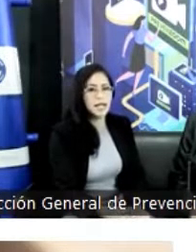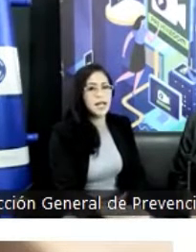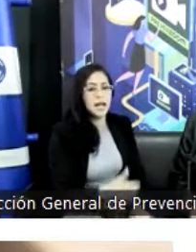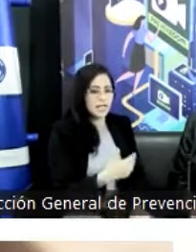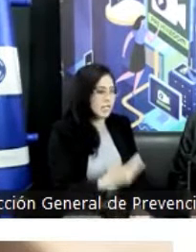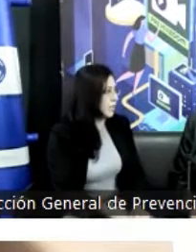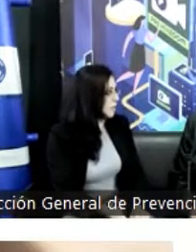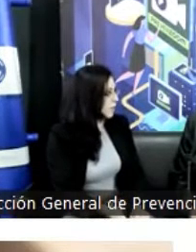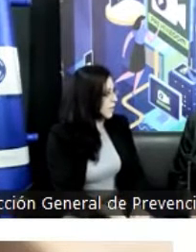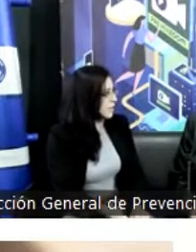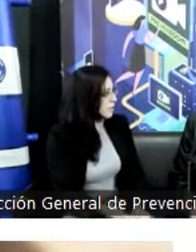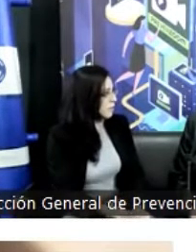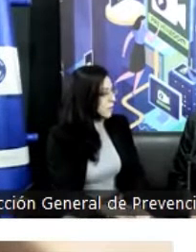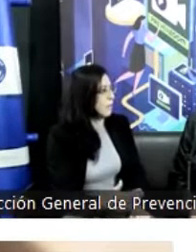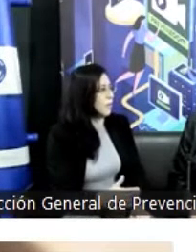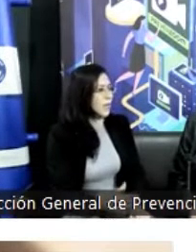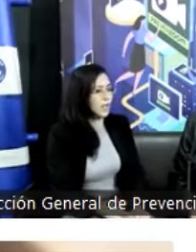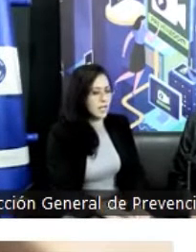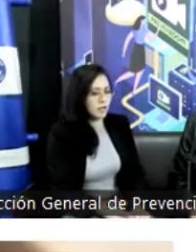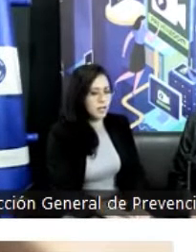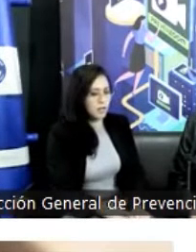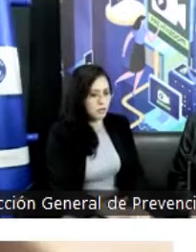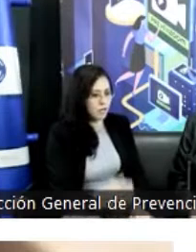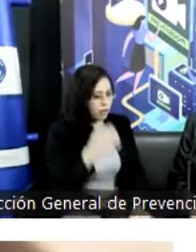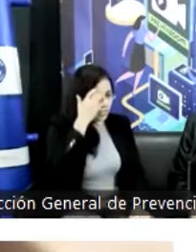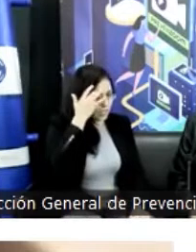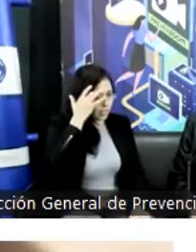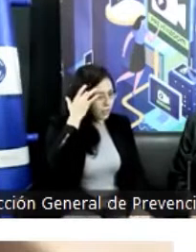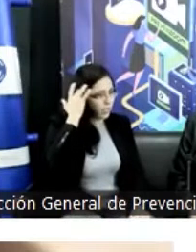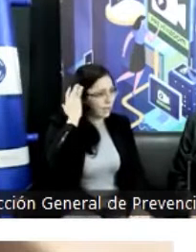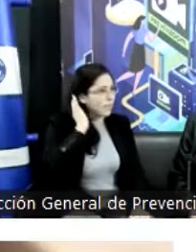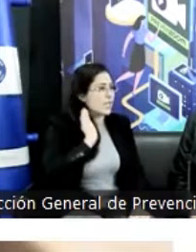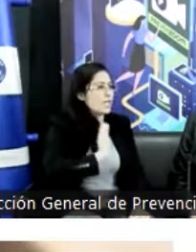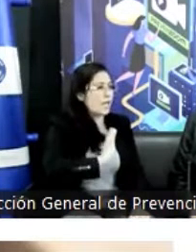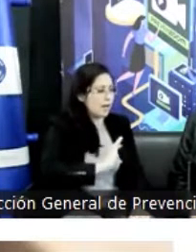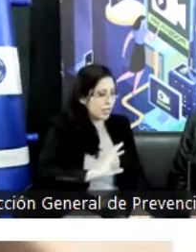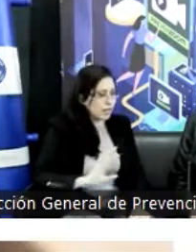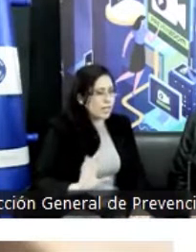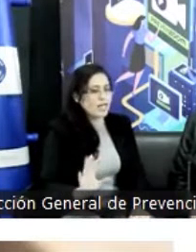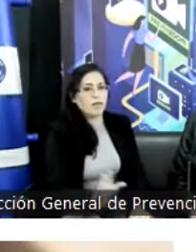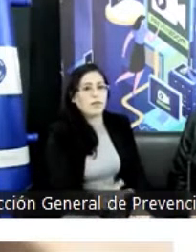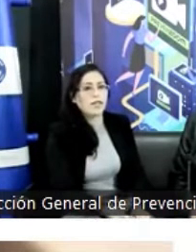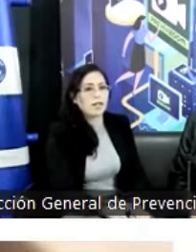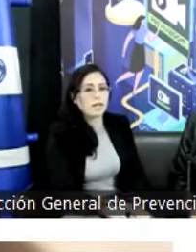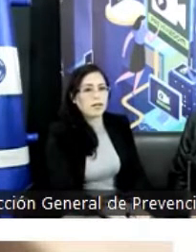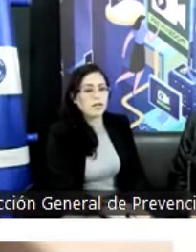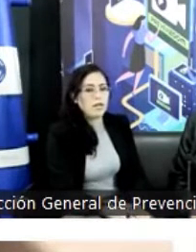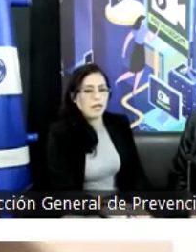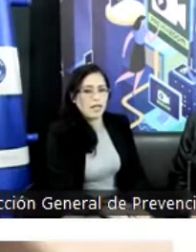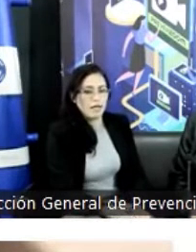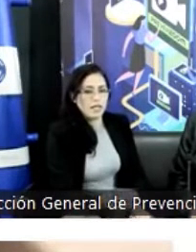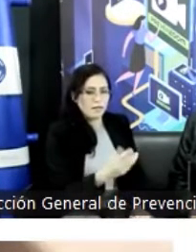hacer acciones de prevención, para poder ayudar al usuario a que logre definirse, a orientarse a un